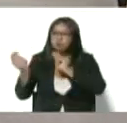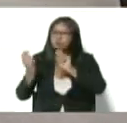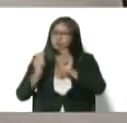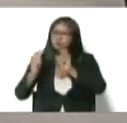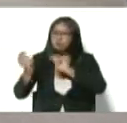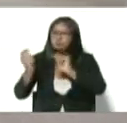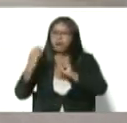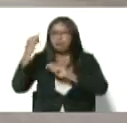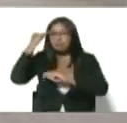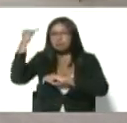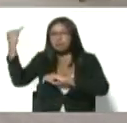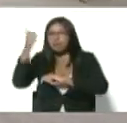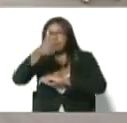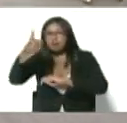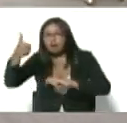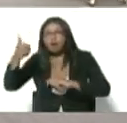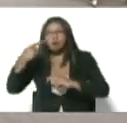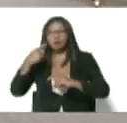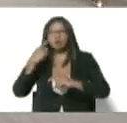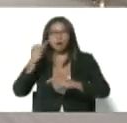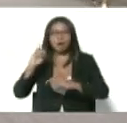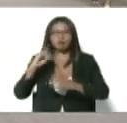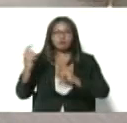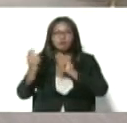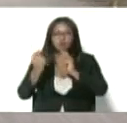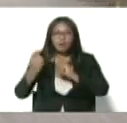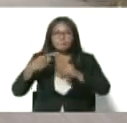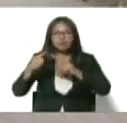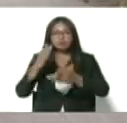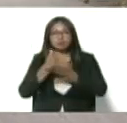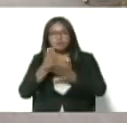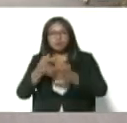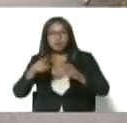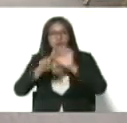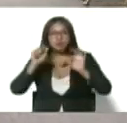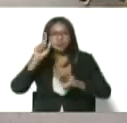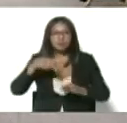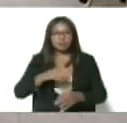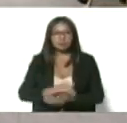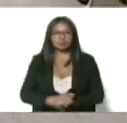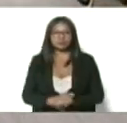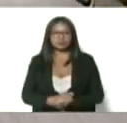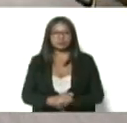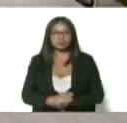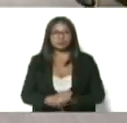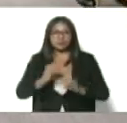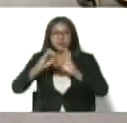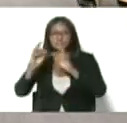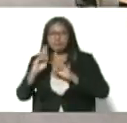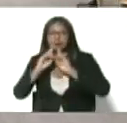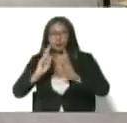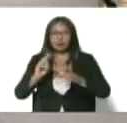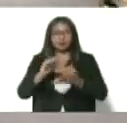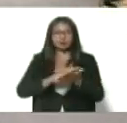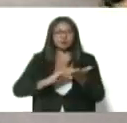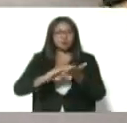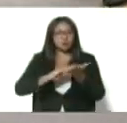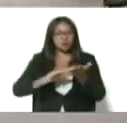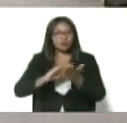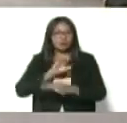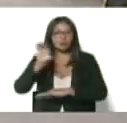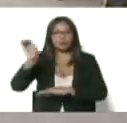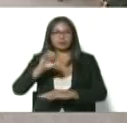de las tesis la antítesis pero siempre tener la síntesis resultados y soluciones para el